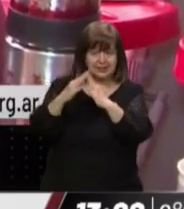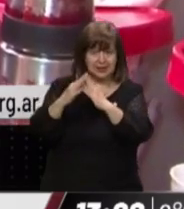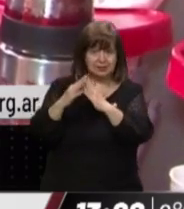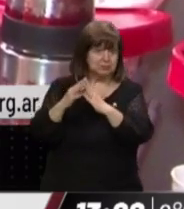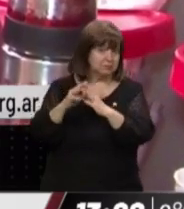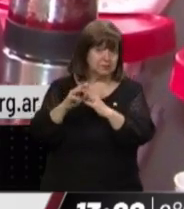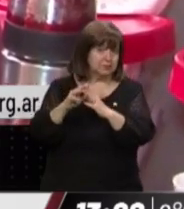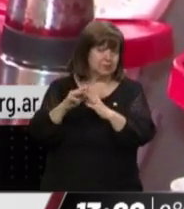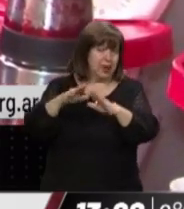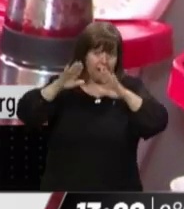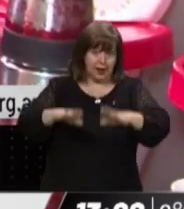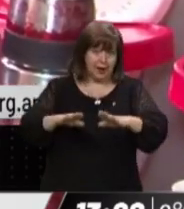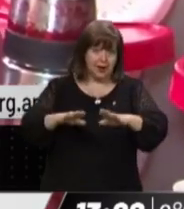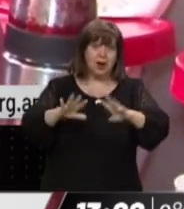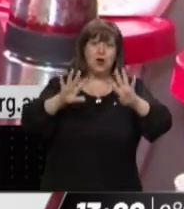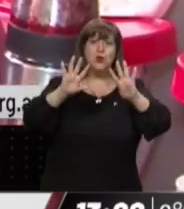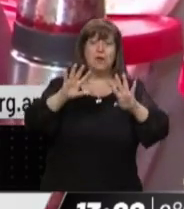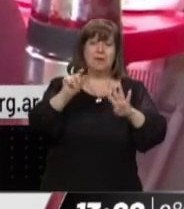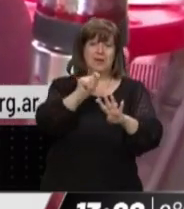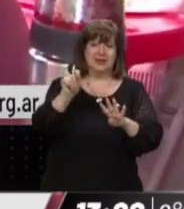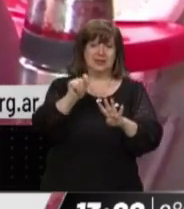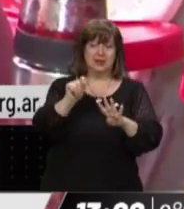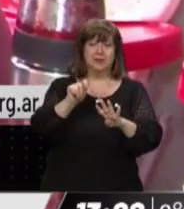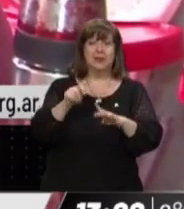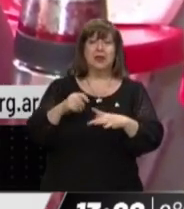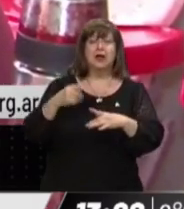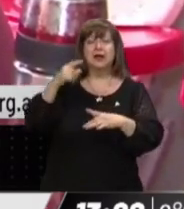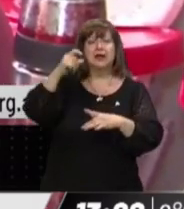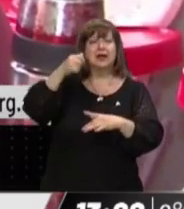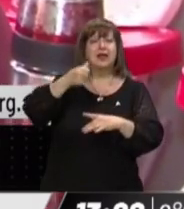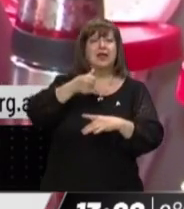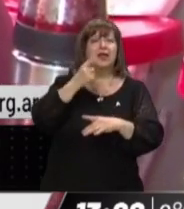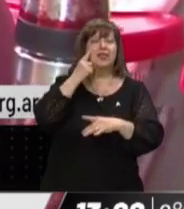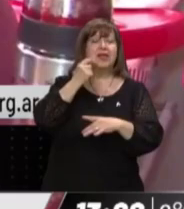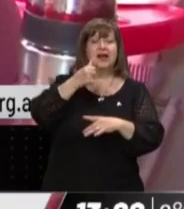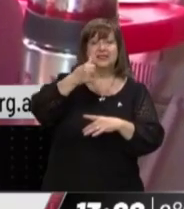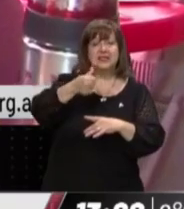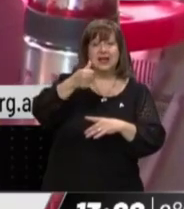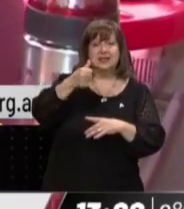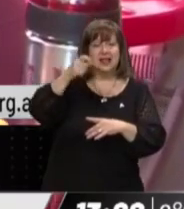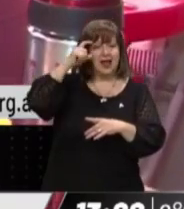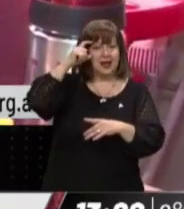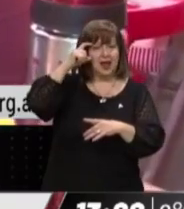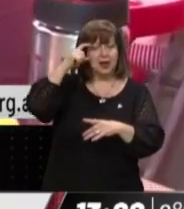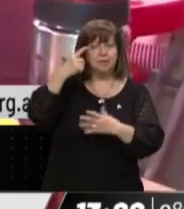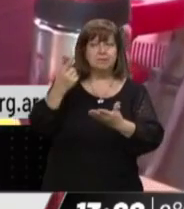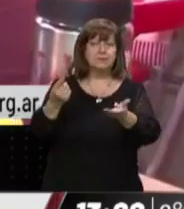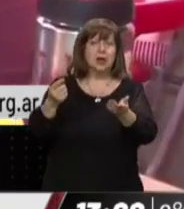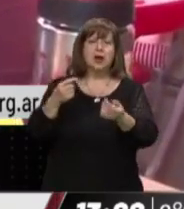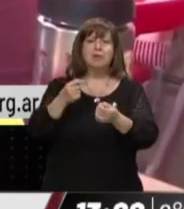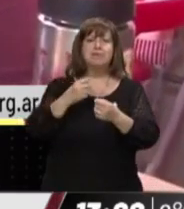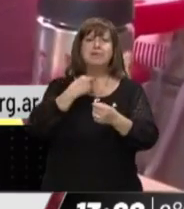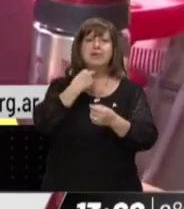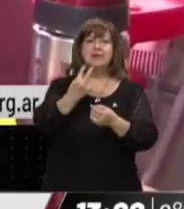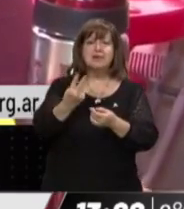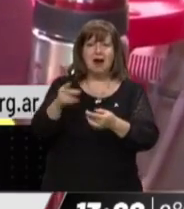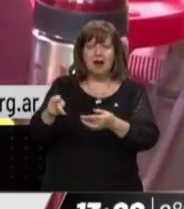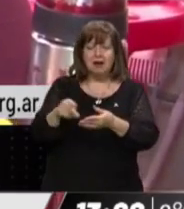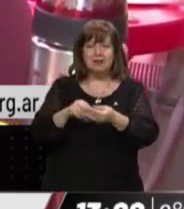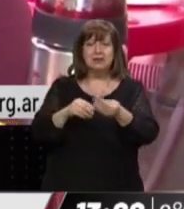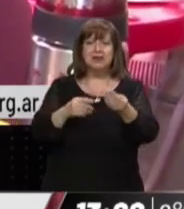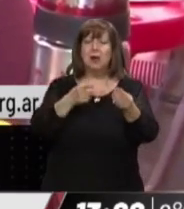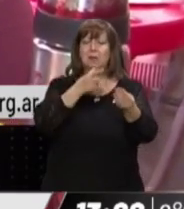dieron el diagnóstico el 6 de enero. Nos vinimos con una sospecha de leucemia y nos vinimos para acá el 6 de enero y no volvimos